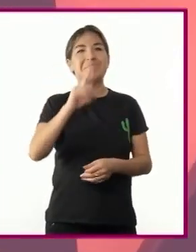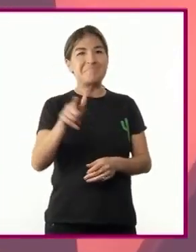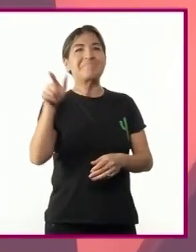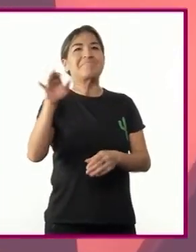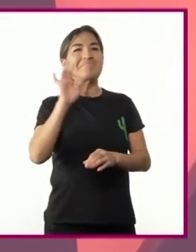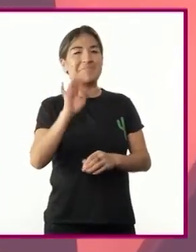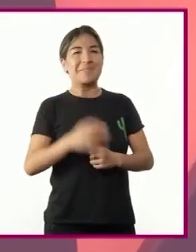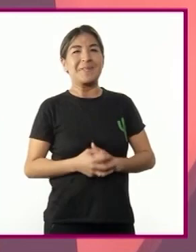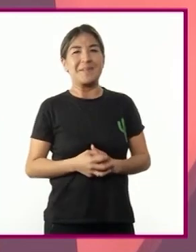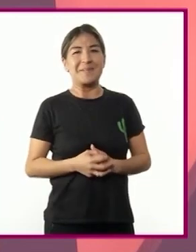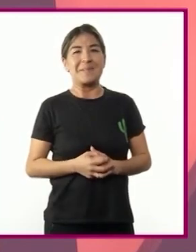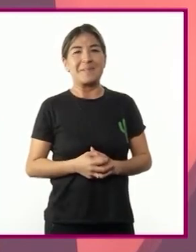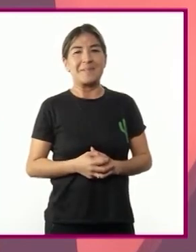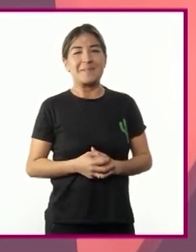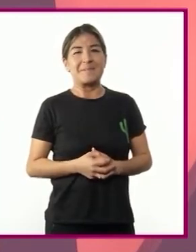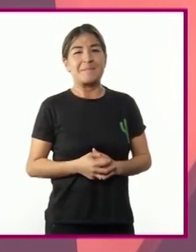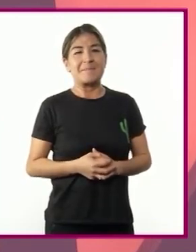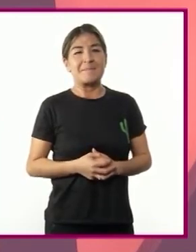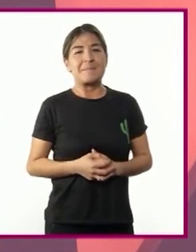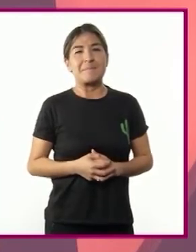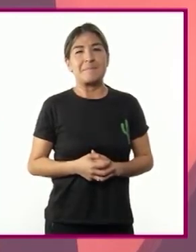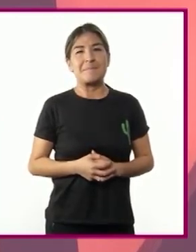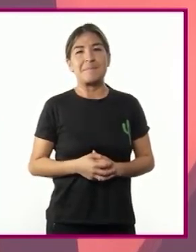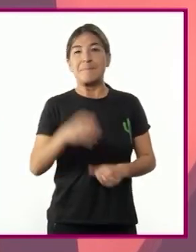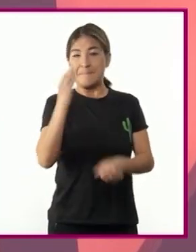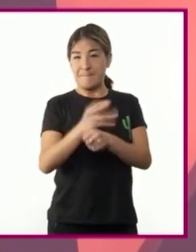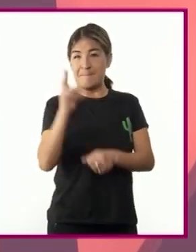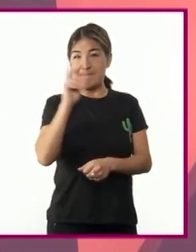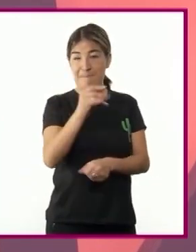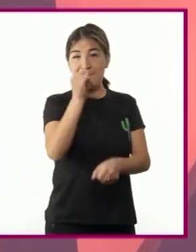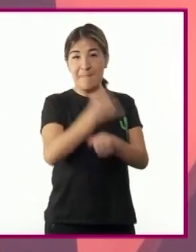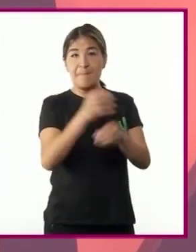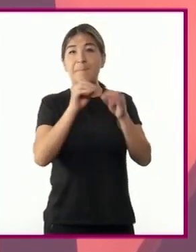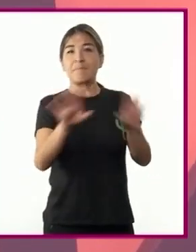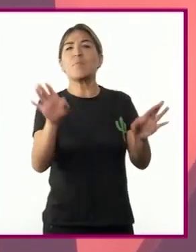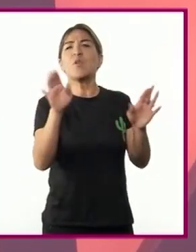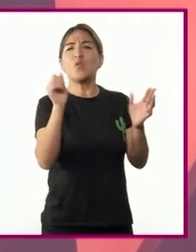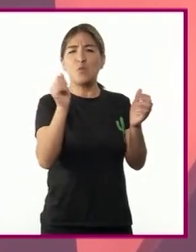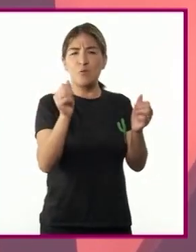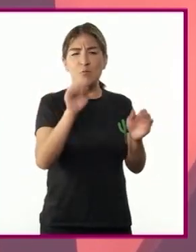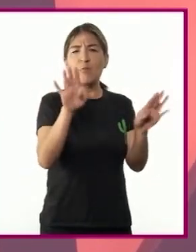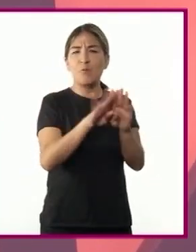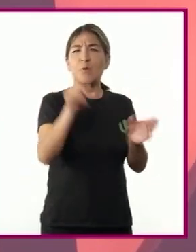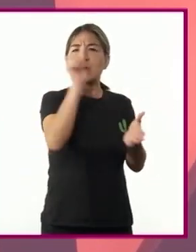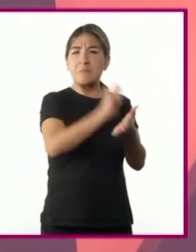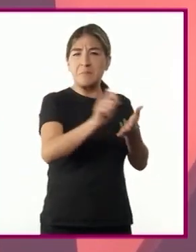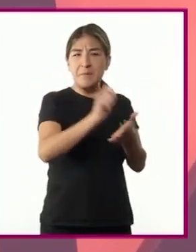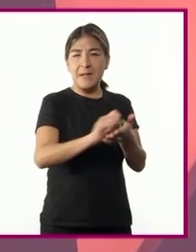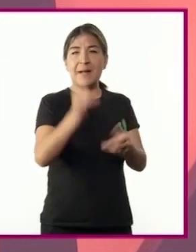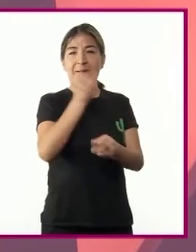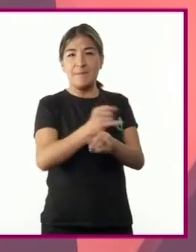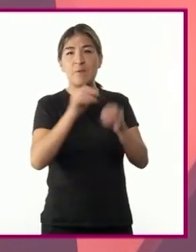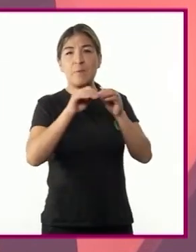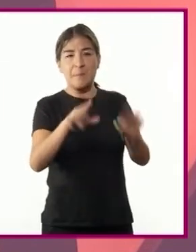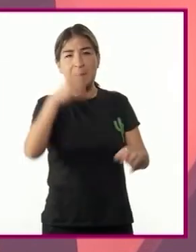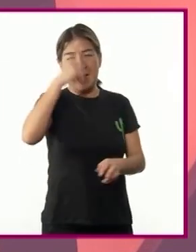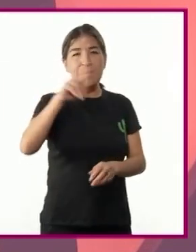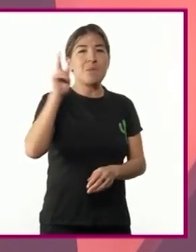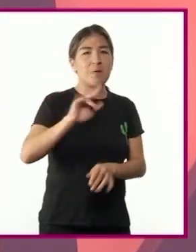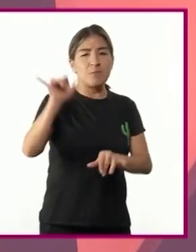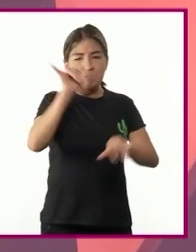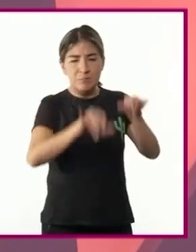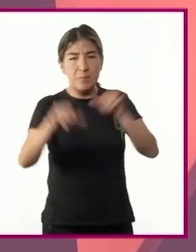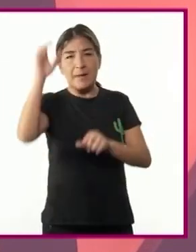mejor. Como vieron, la información descriptiva que se presenta en el informe de un experimento detalla